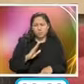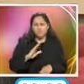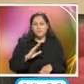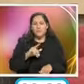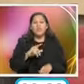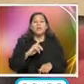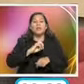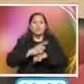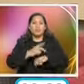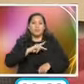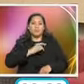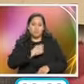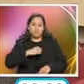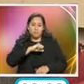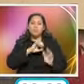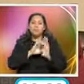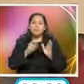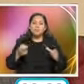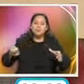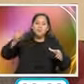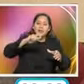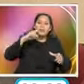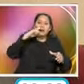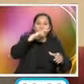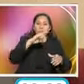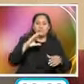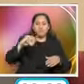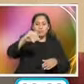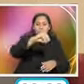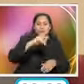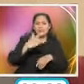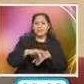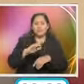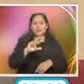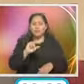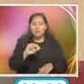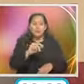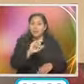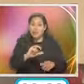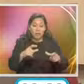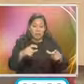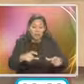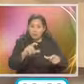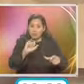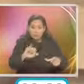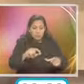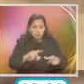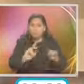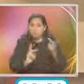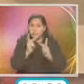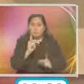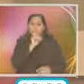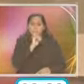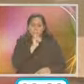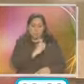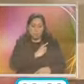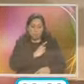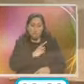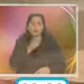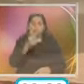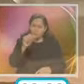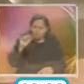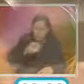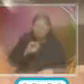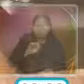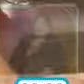a la salud, como por ejemplo una crema o un queso. O sea, dáselas tal cual existen en la naturaleza y ponle, si quieres, un poco de